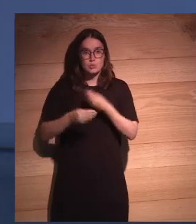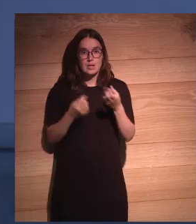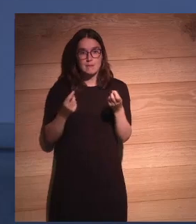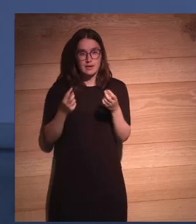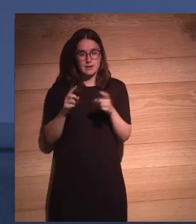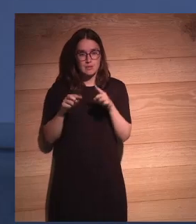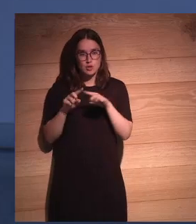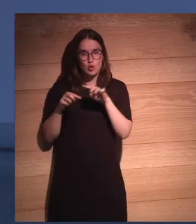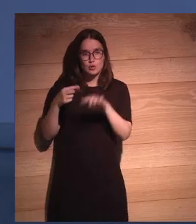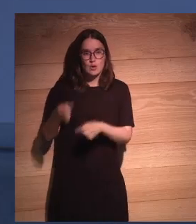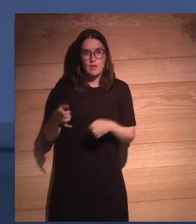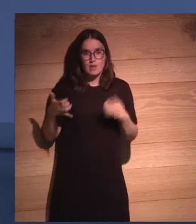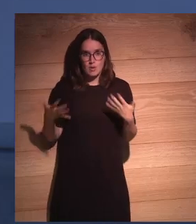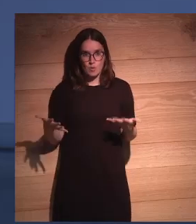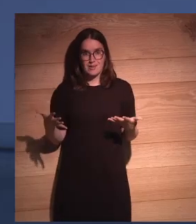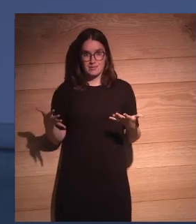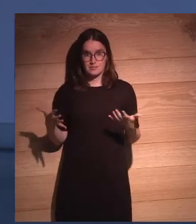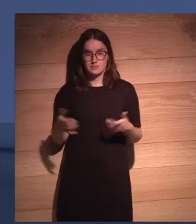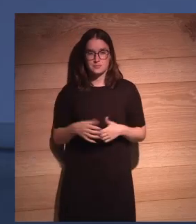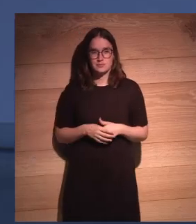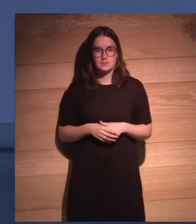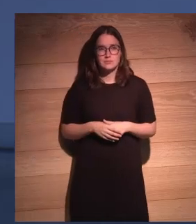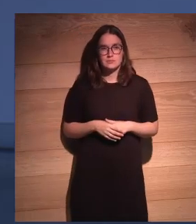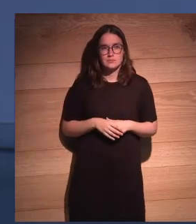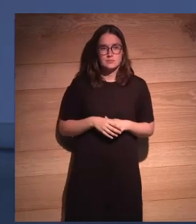las consecuencias de utilizar ese tipo de datos.